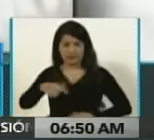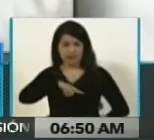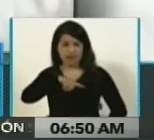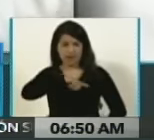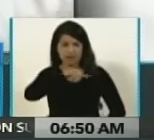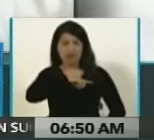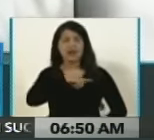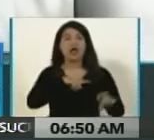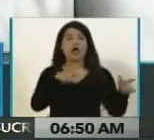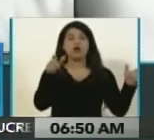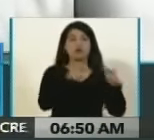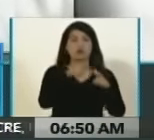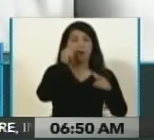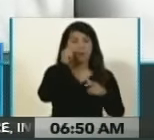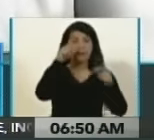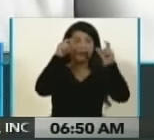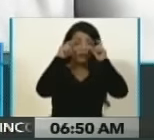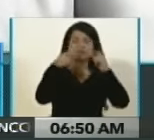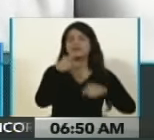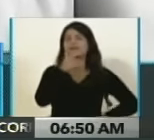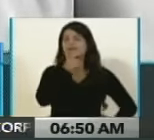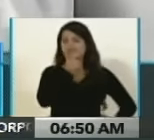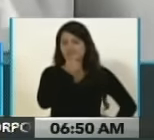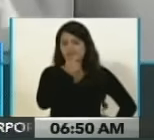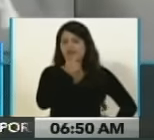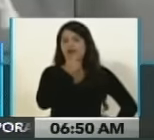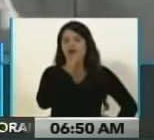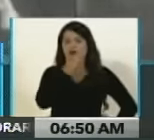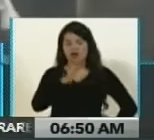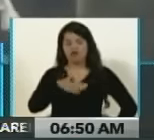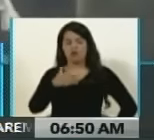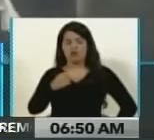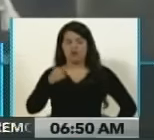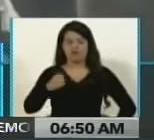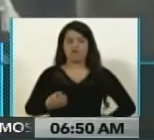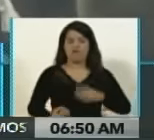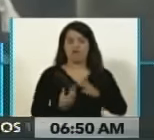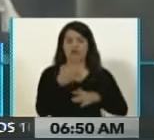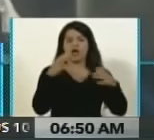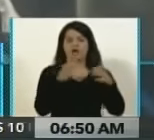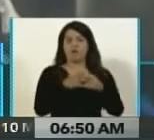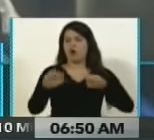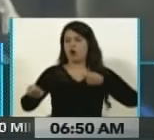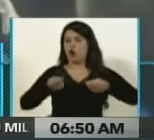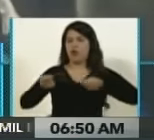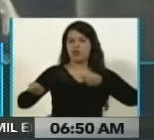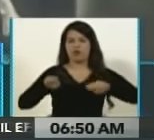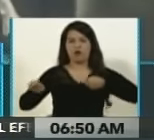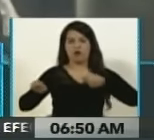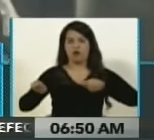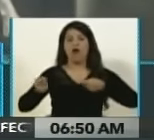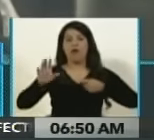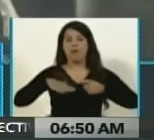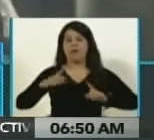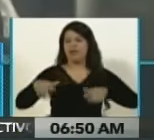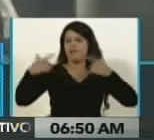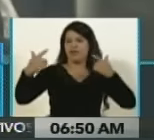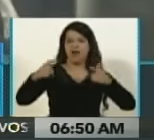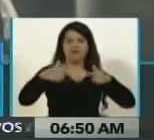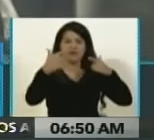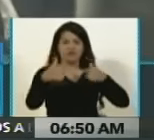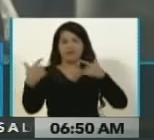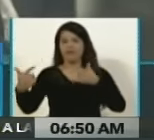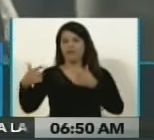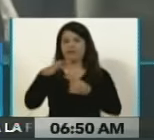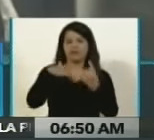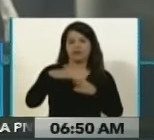de fuerzas que le dé fundamento a la dominación y que enfrente claramente a las fuerzas que están madurando en el